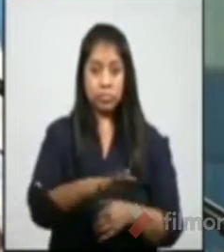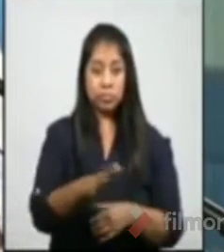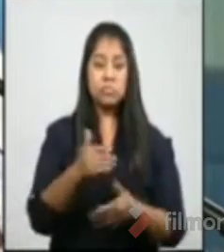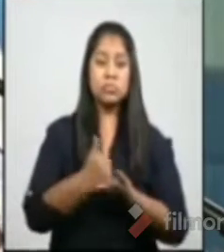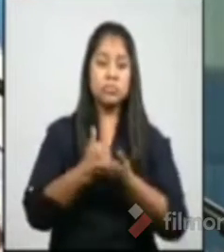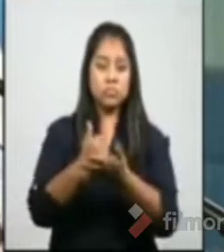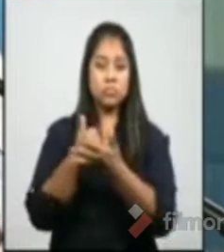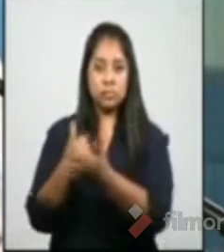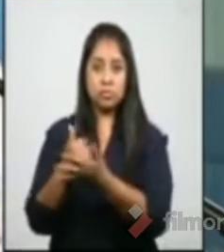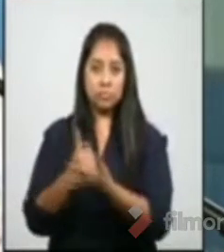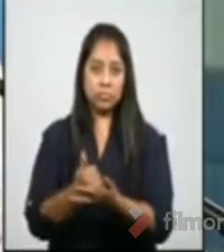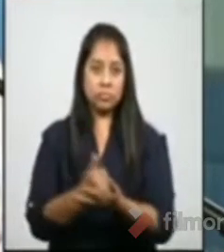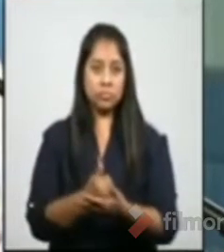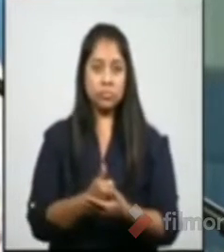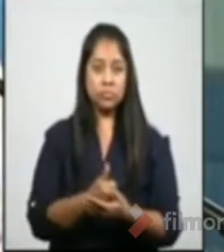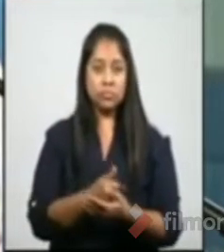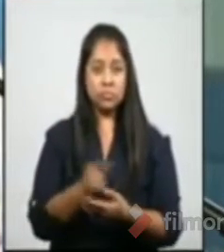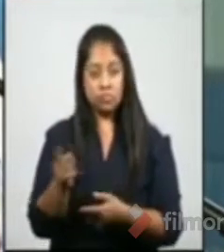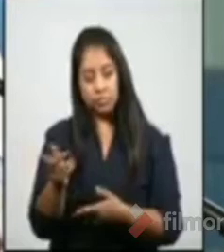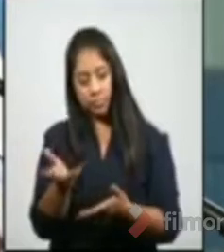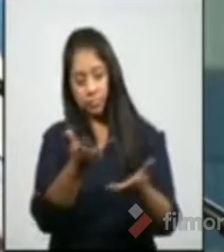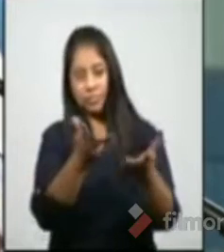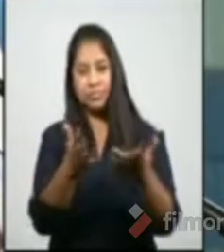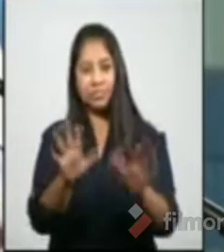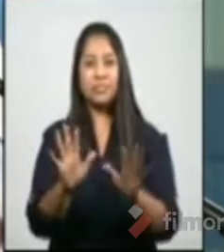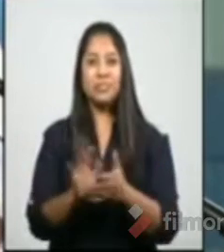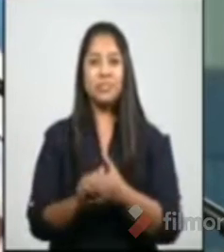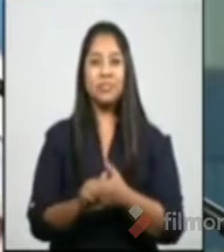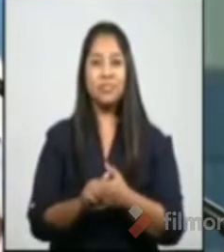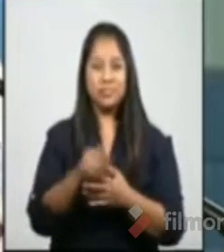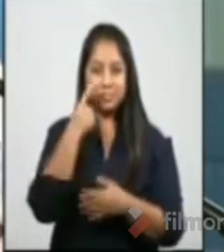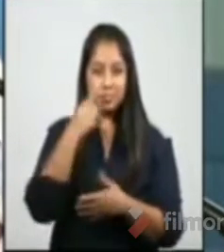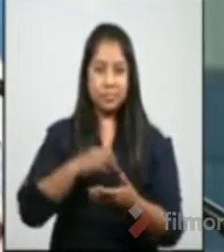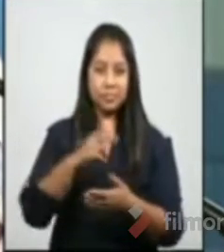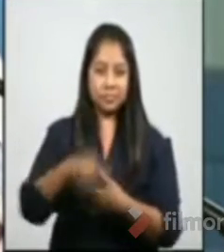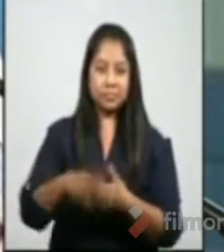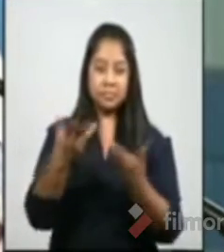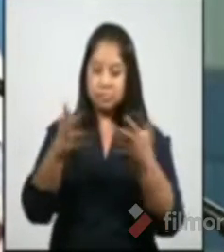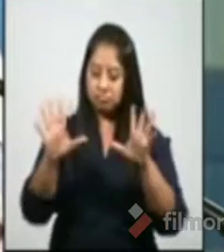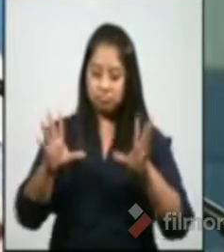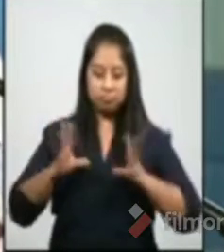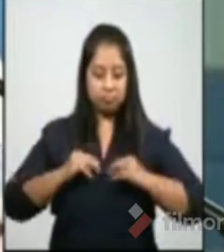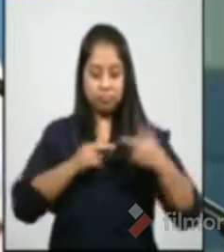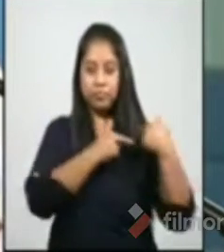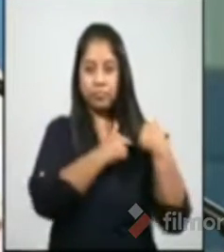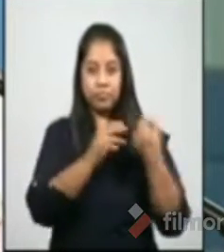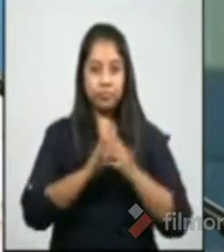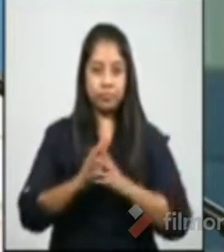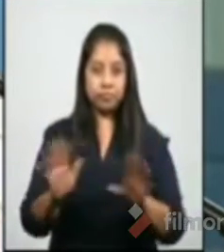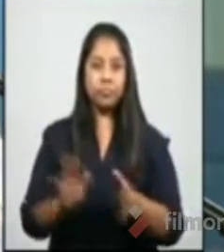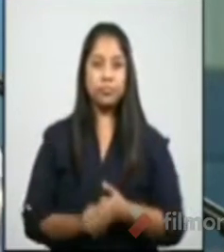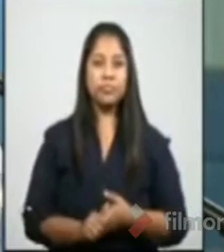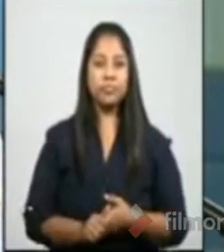y ahí está el proyecto que se había comprometido.